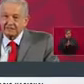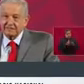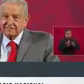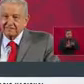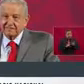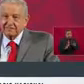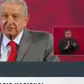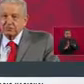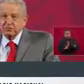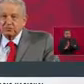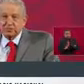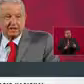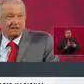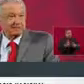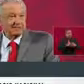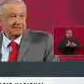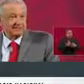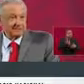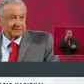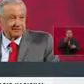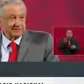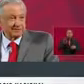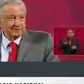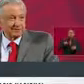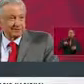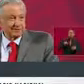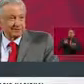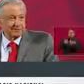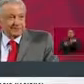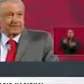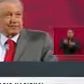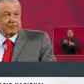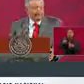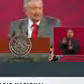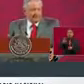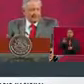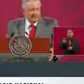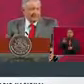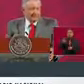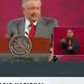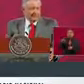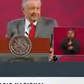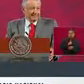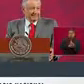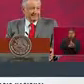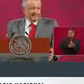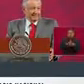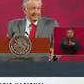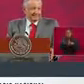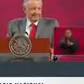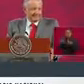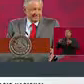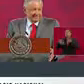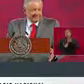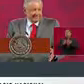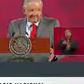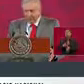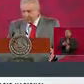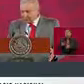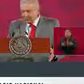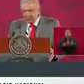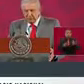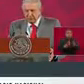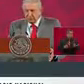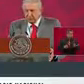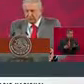ahí. Fantástico. Pues vamos a estar muy pendientes de esta presentación que harán ustedes. Por supuesto, ahí los acompañaremos. Y